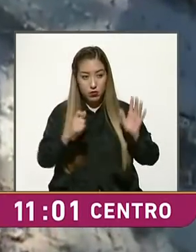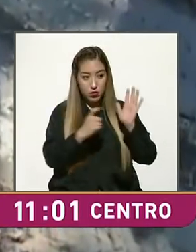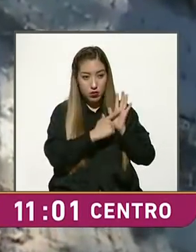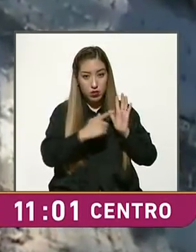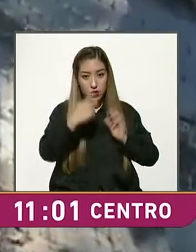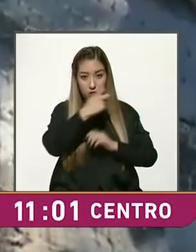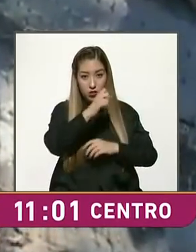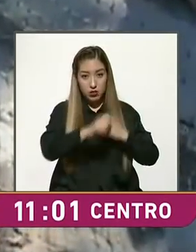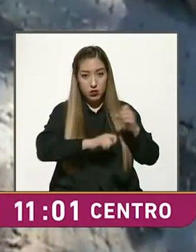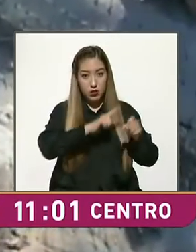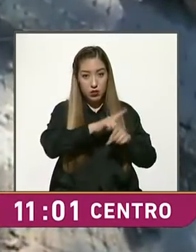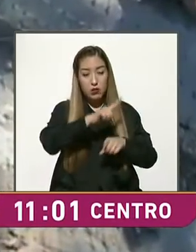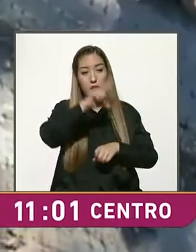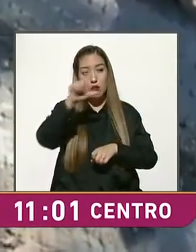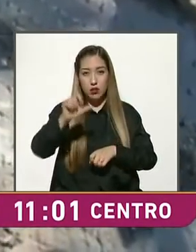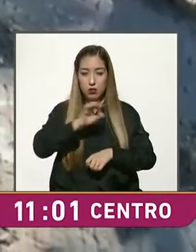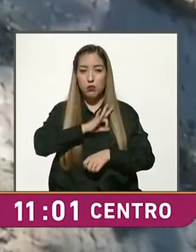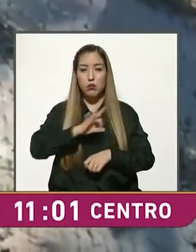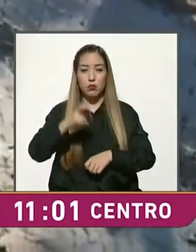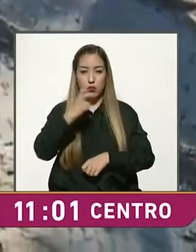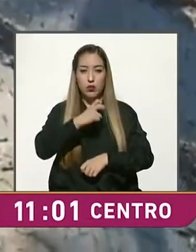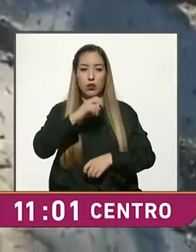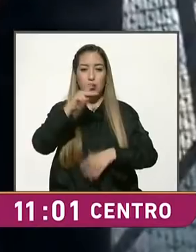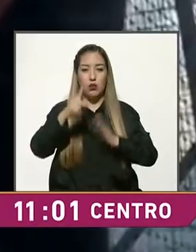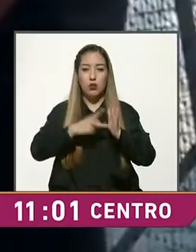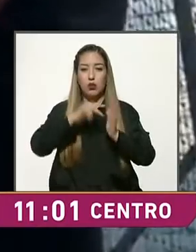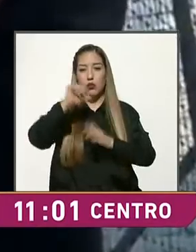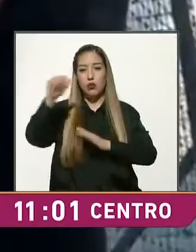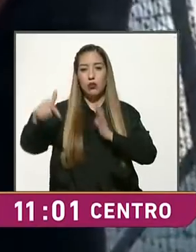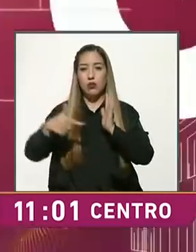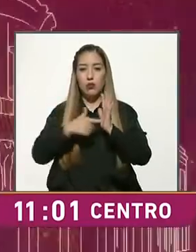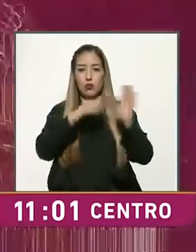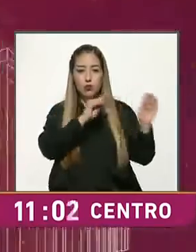ejemplares, se proceda en su caso a su reubicación.